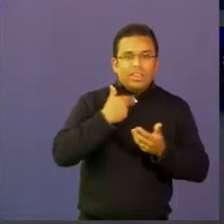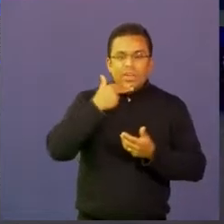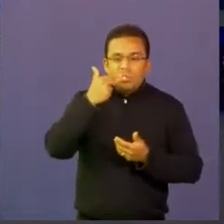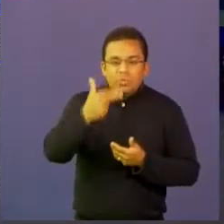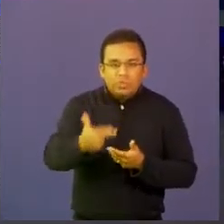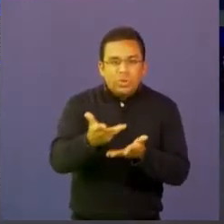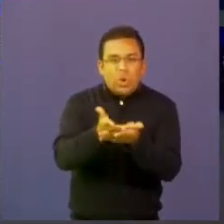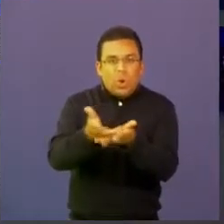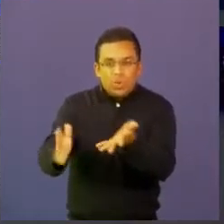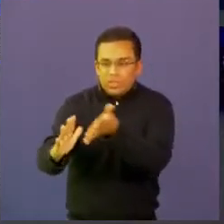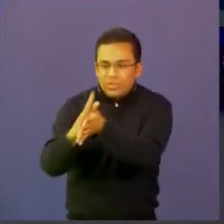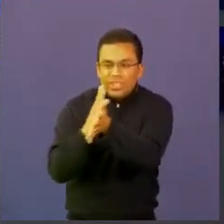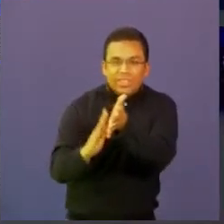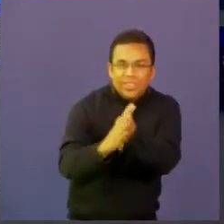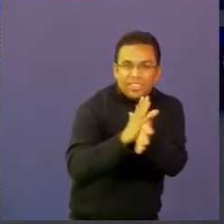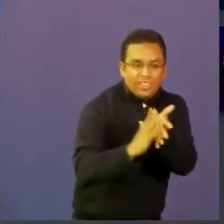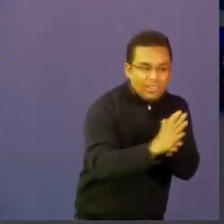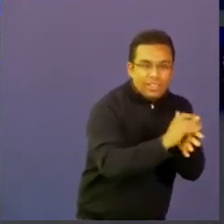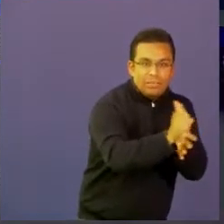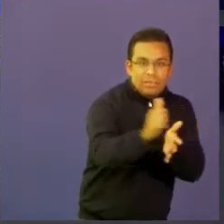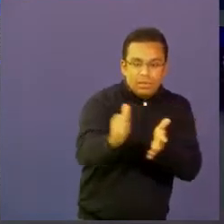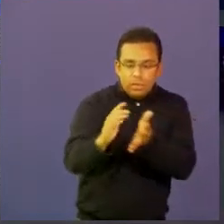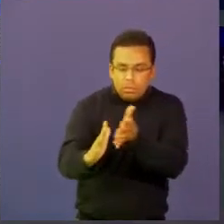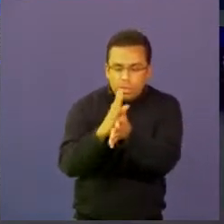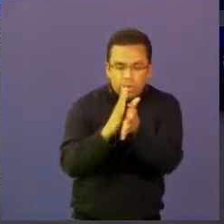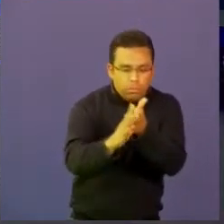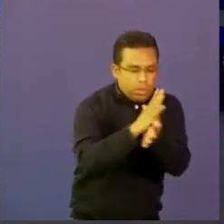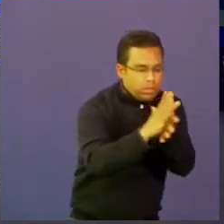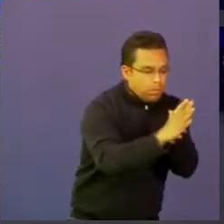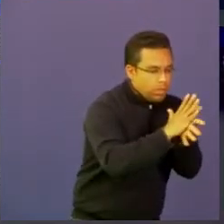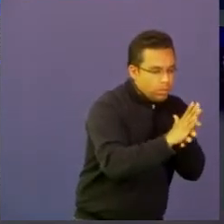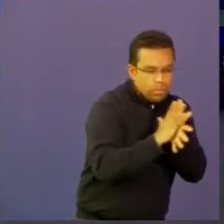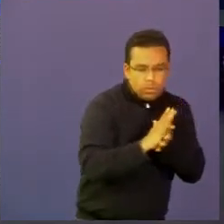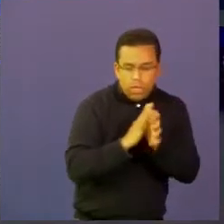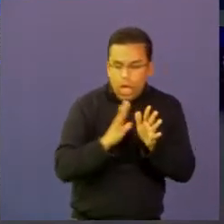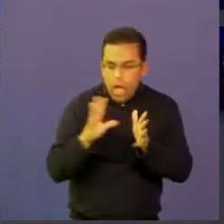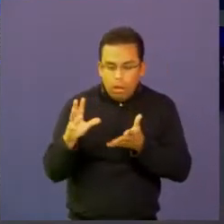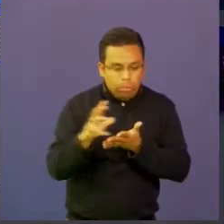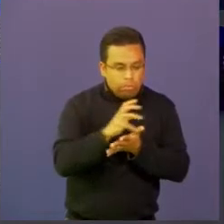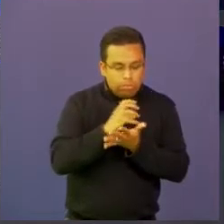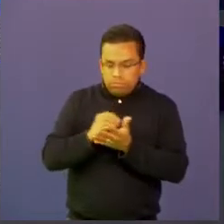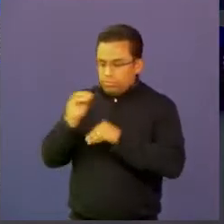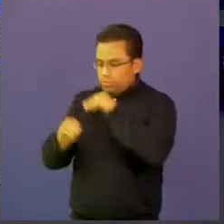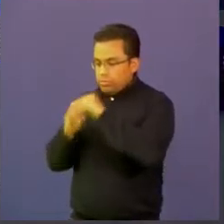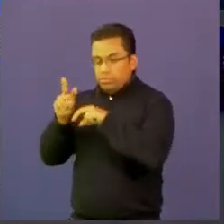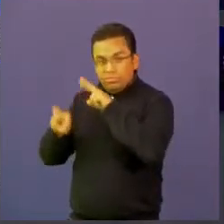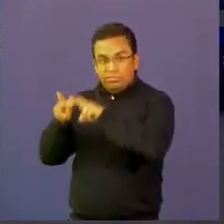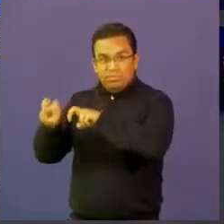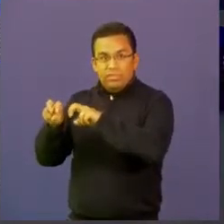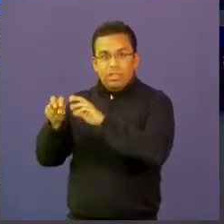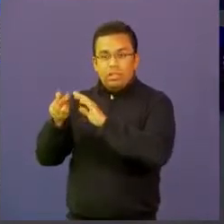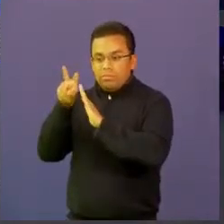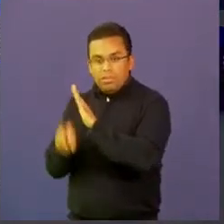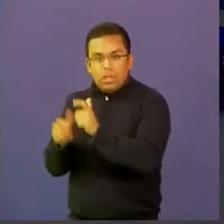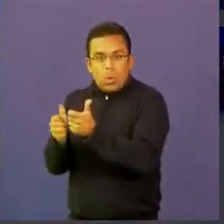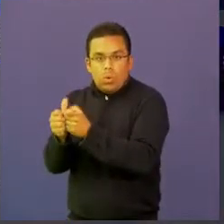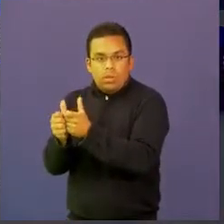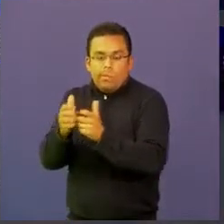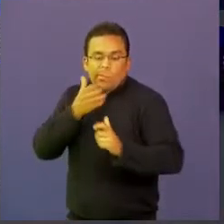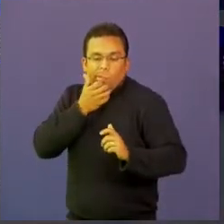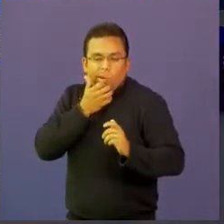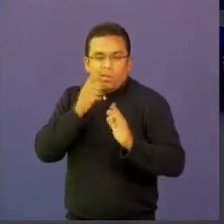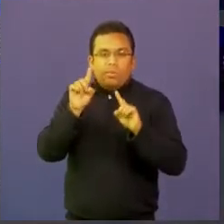un diseño en general que podemos tener en este sentido que puede ser muy valioso y entonces si queremos contar una historia acerca de